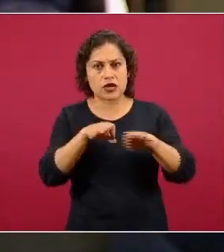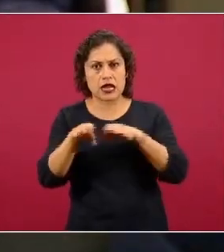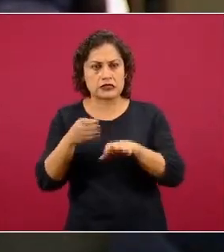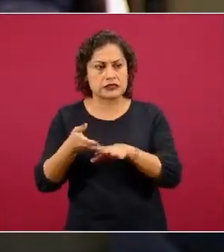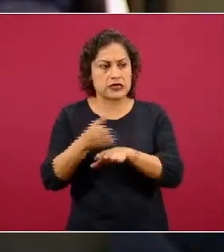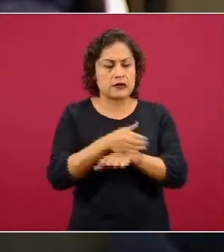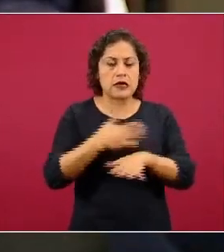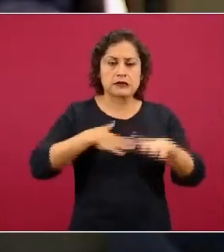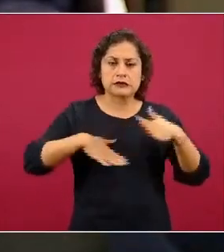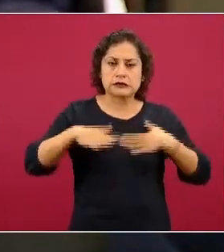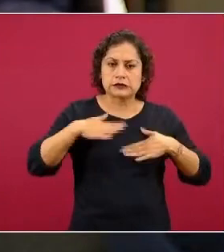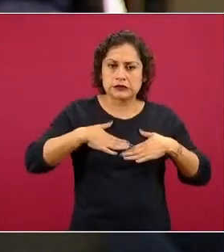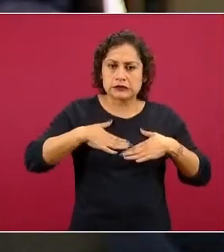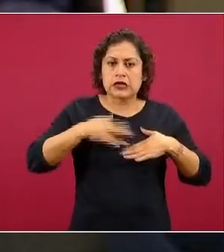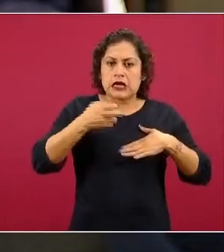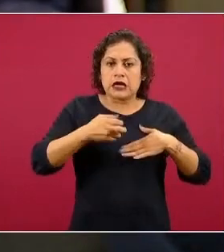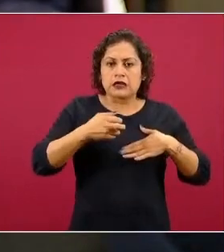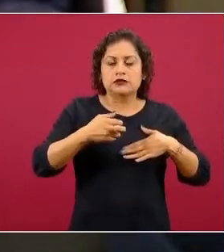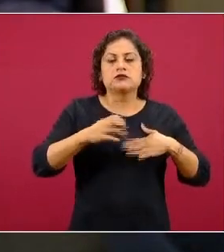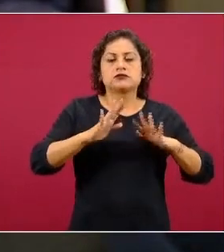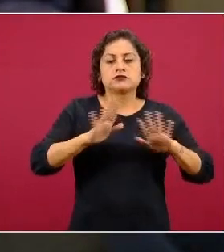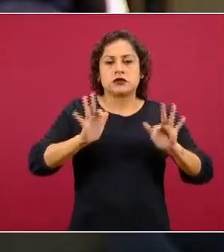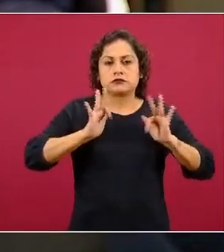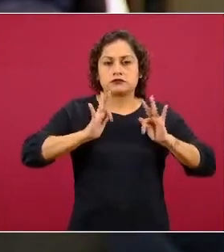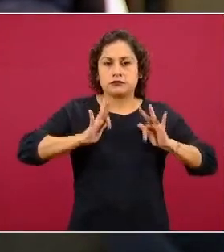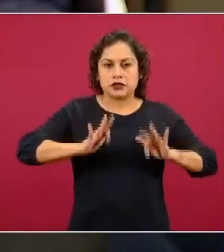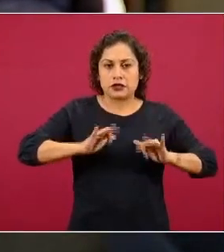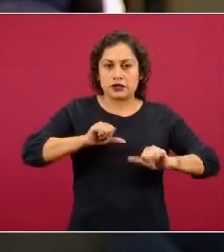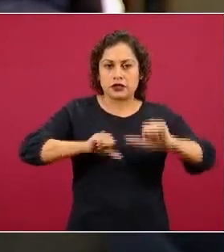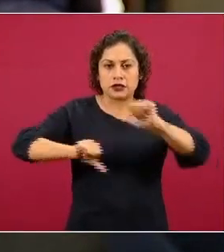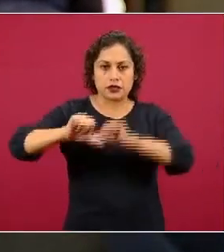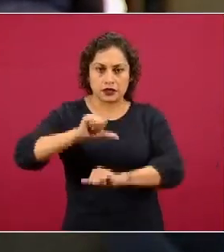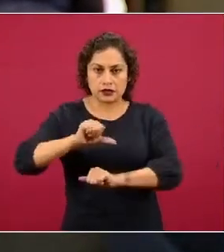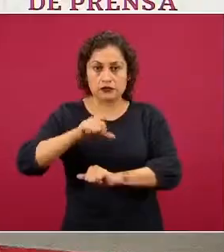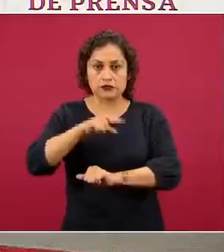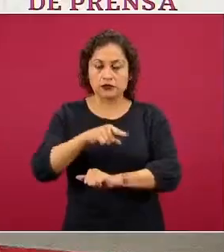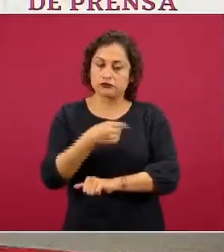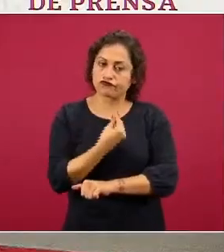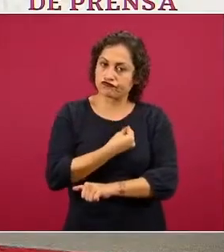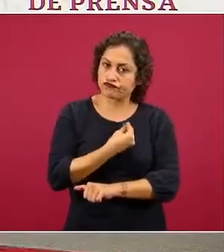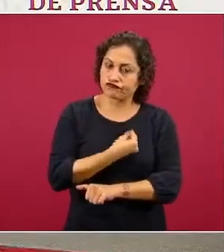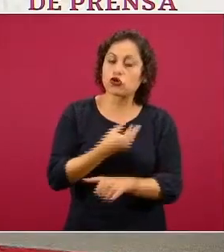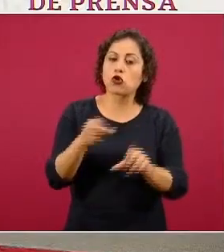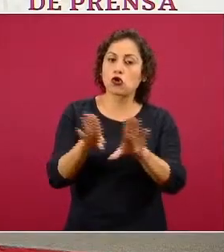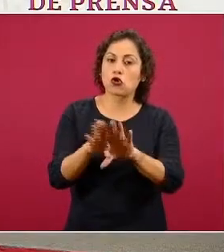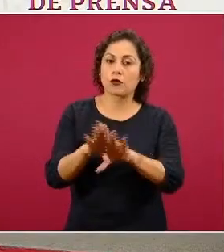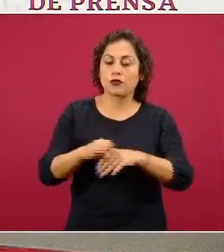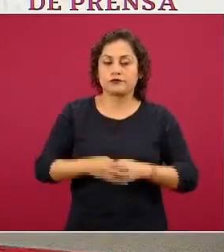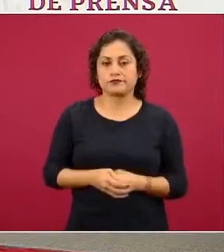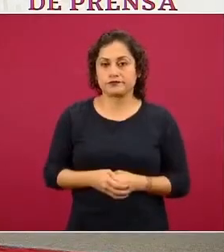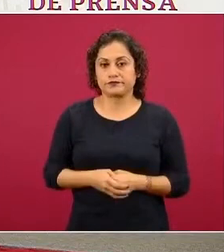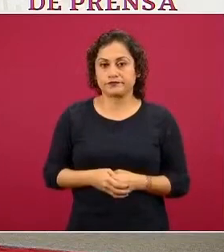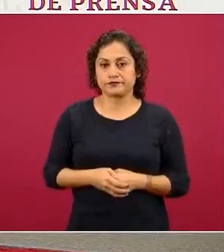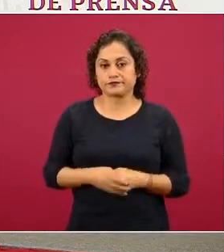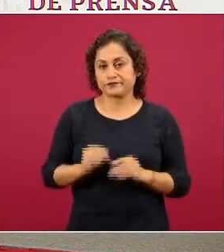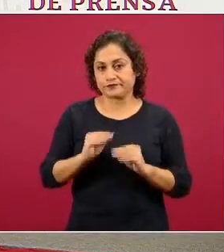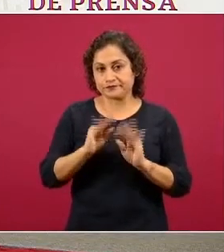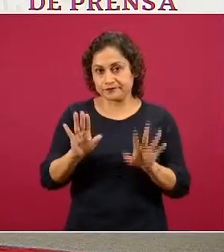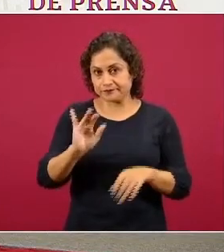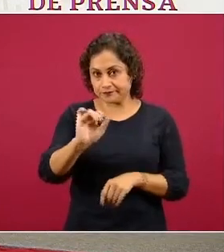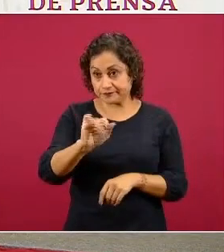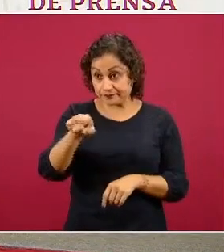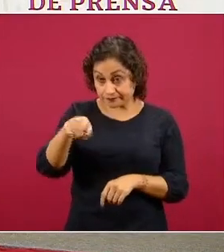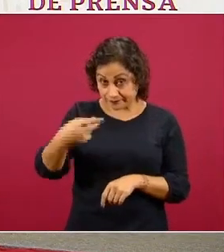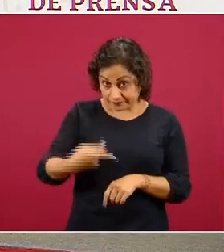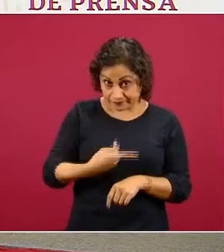los primeros que están en esta línea de combate y que no se echen para atrás? Claro. No, pues muchas gracias. Creo que es muy